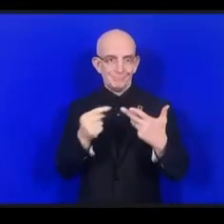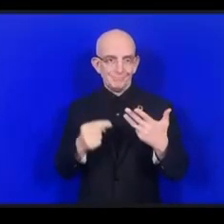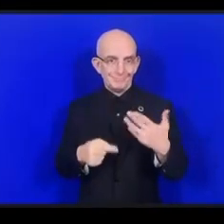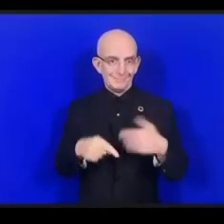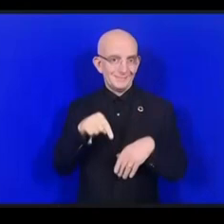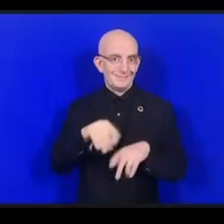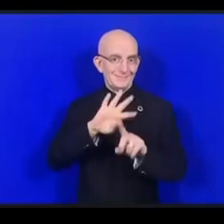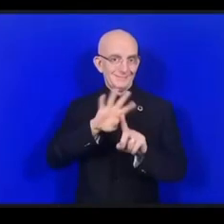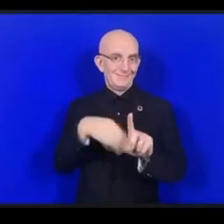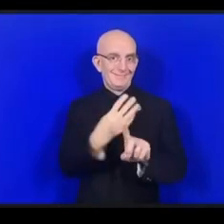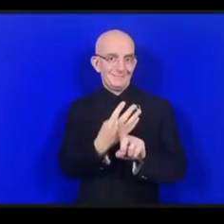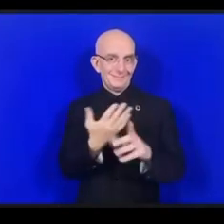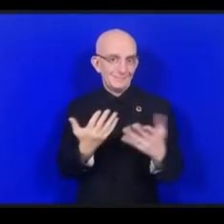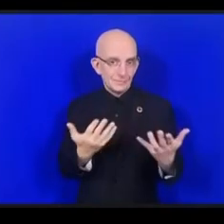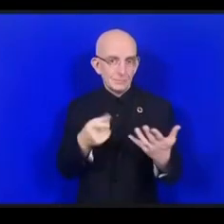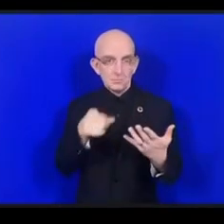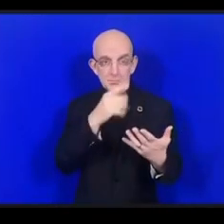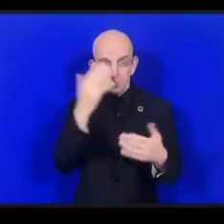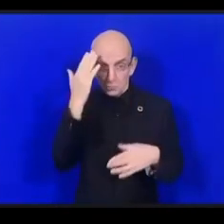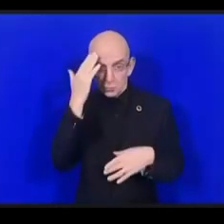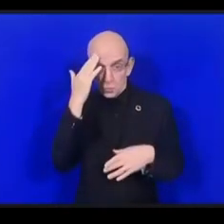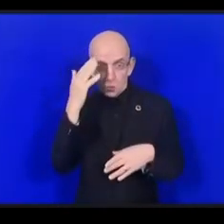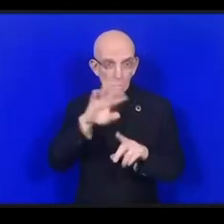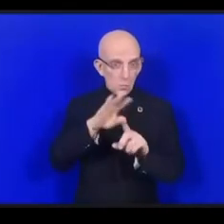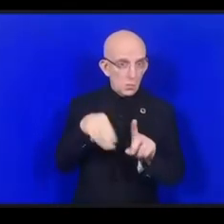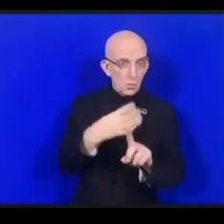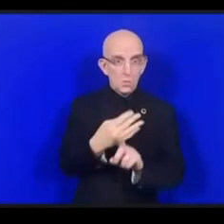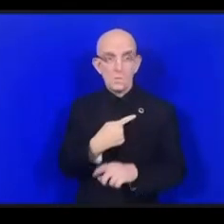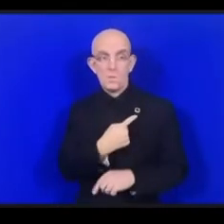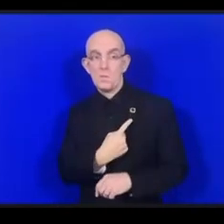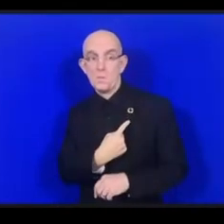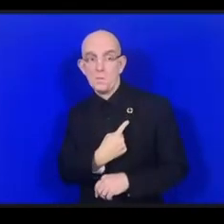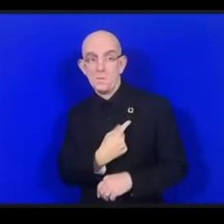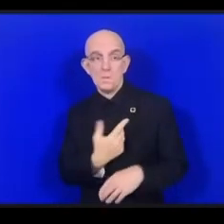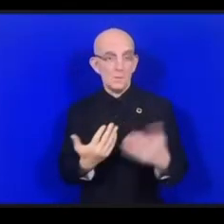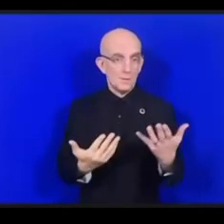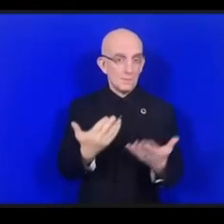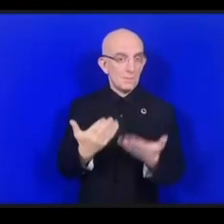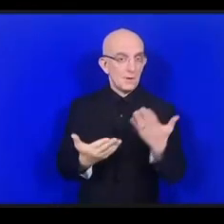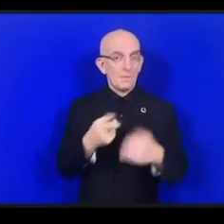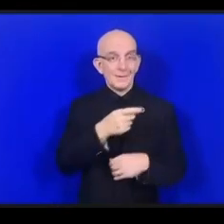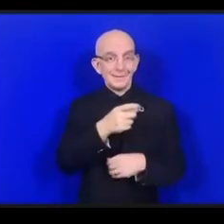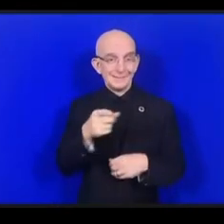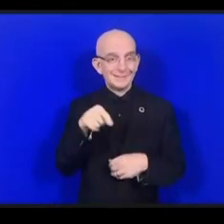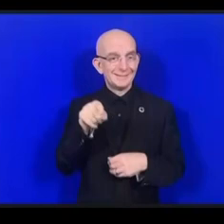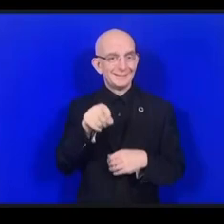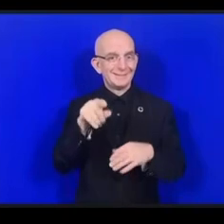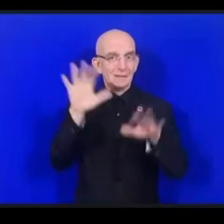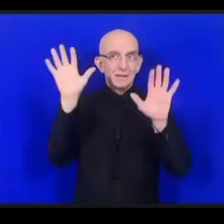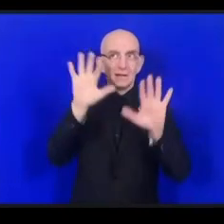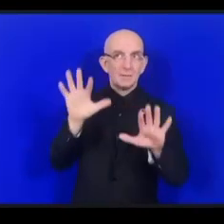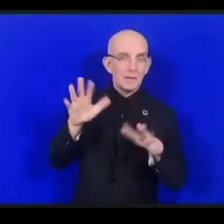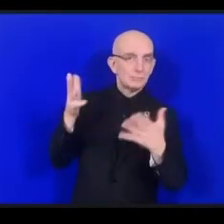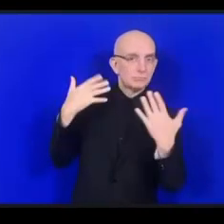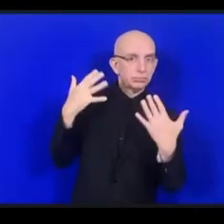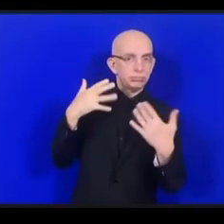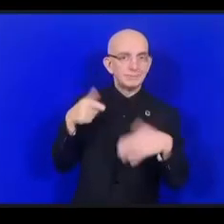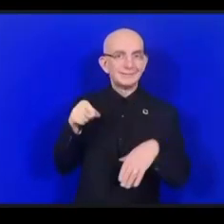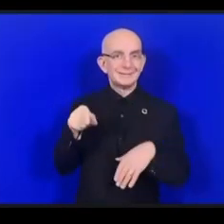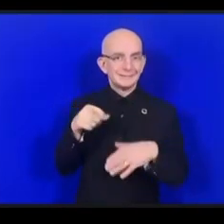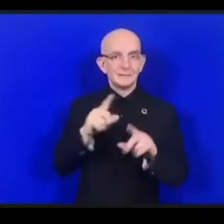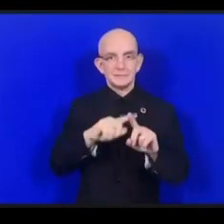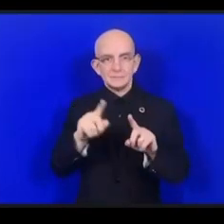conocen con acción climática cuestiones medioambientales y muchas otras cuestiones y con el contenido de